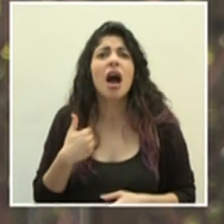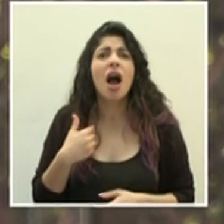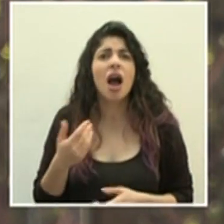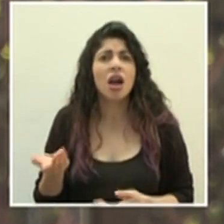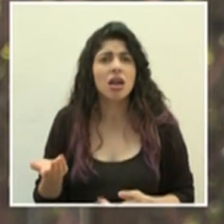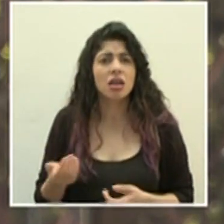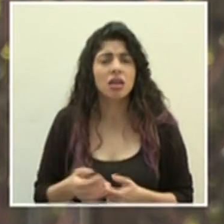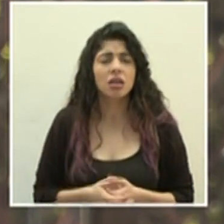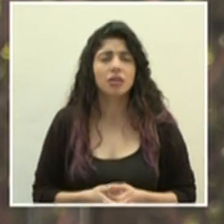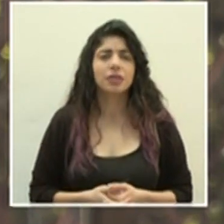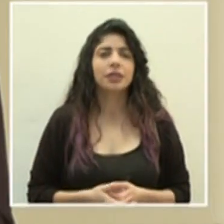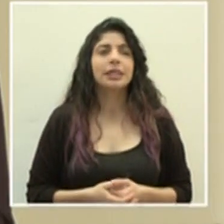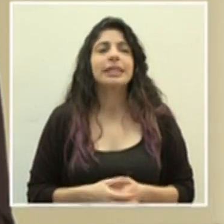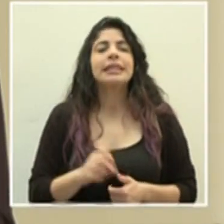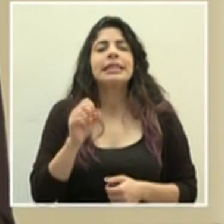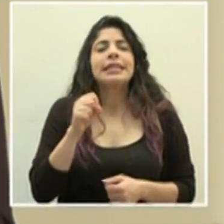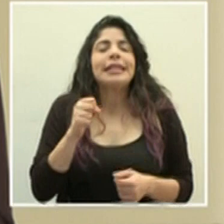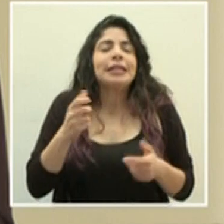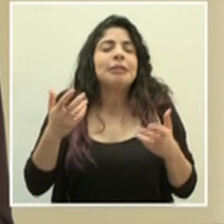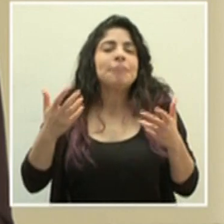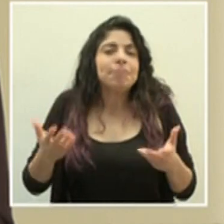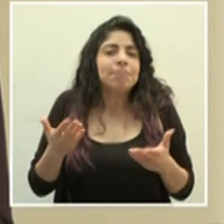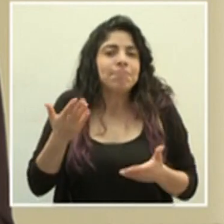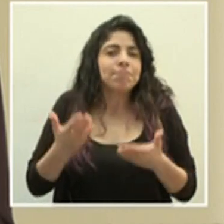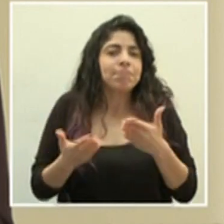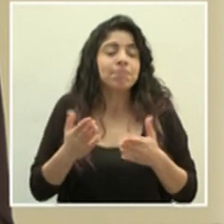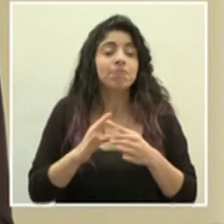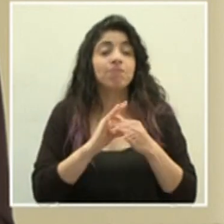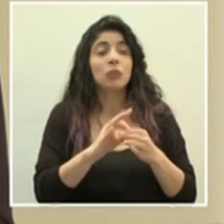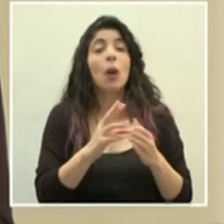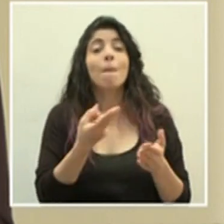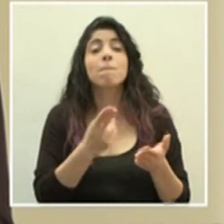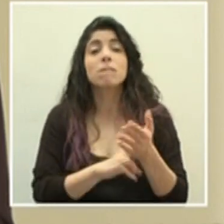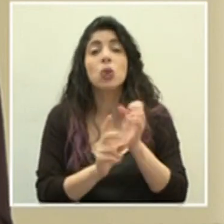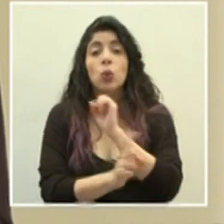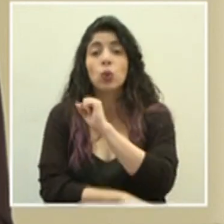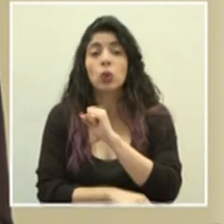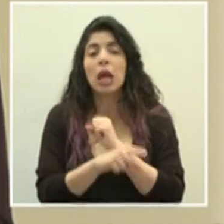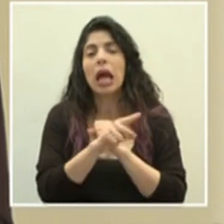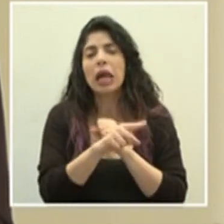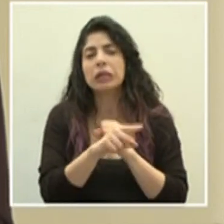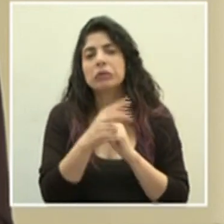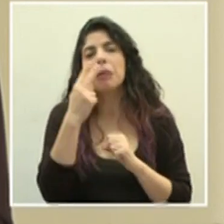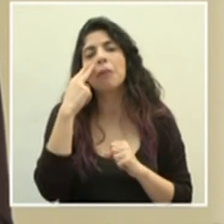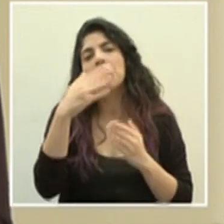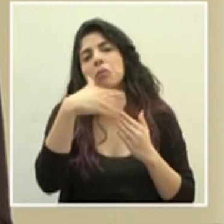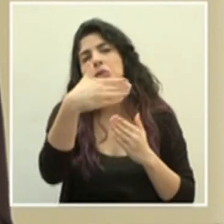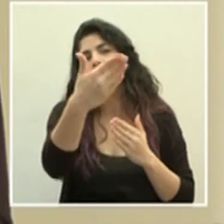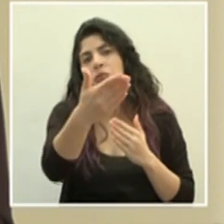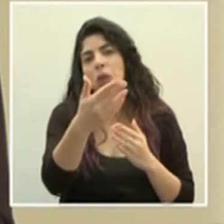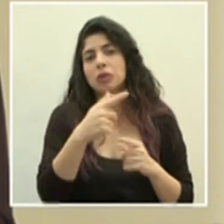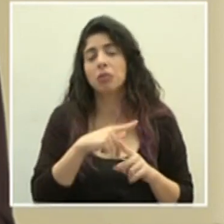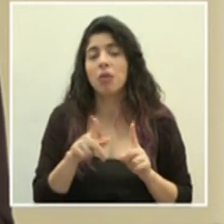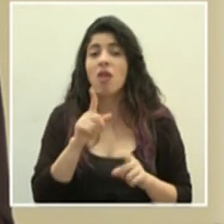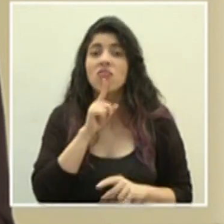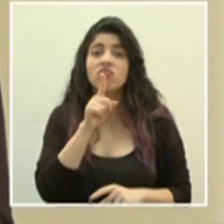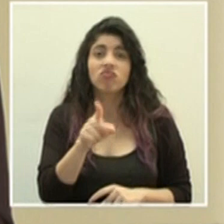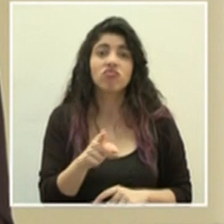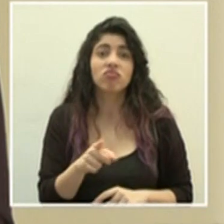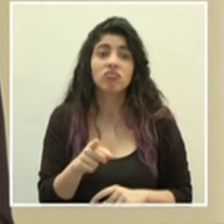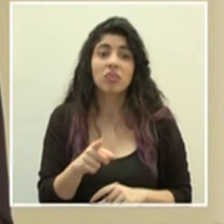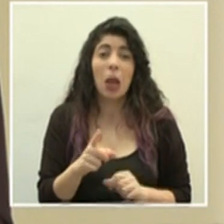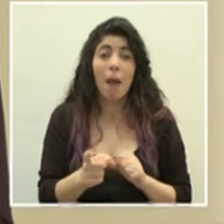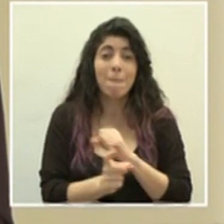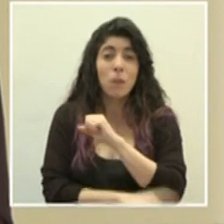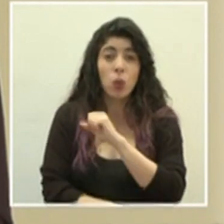vivir? Sí, tal vez, bueno, con respecto a lo de la multa, eso se verá en su momento. En realidad, poner